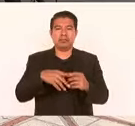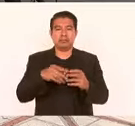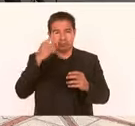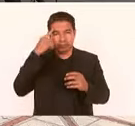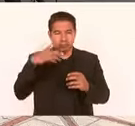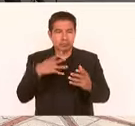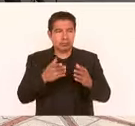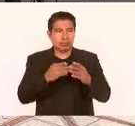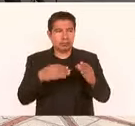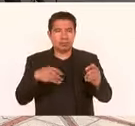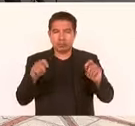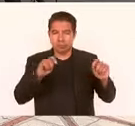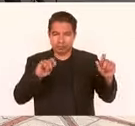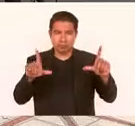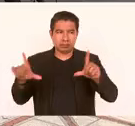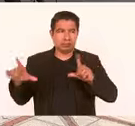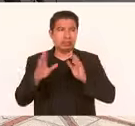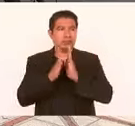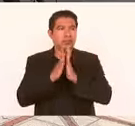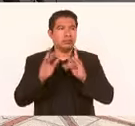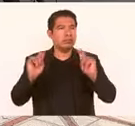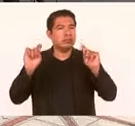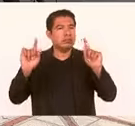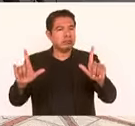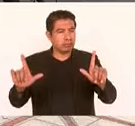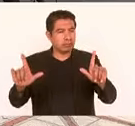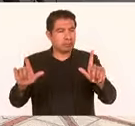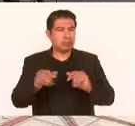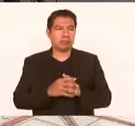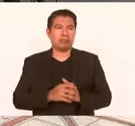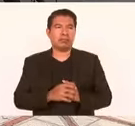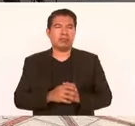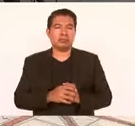podemos por favor ver la siguiente diapositiva,